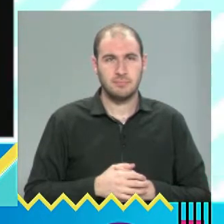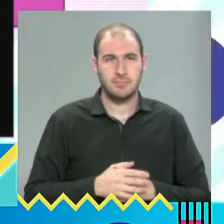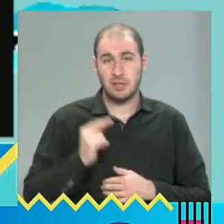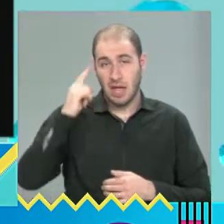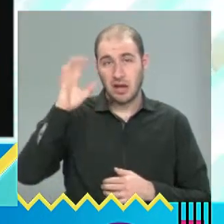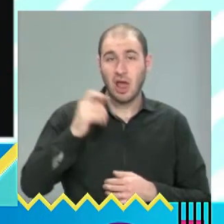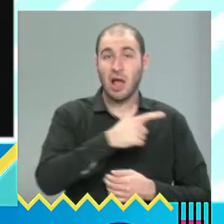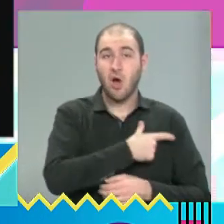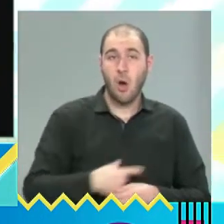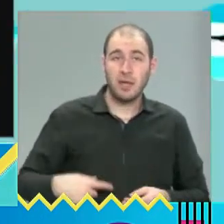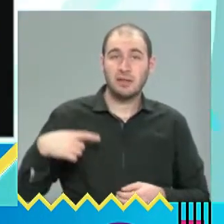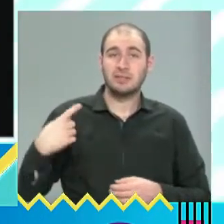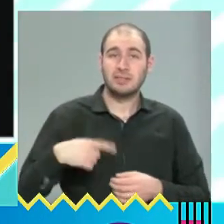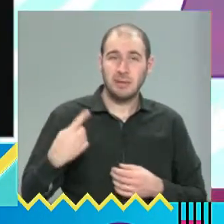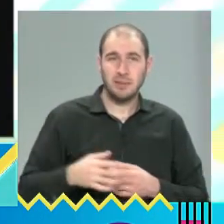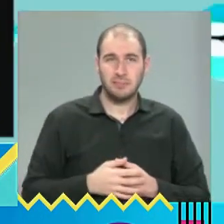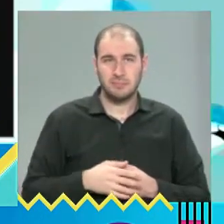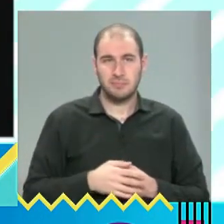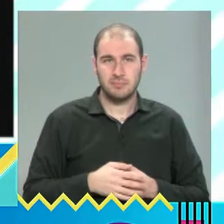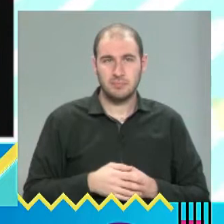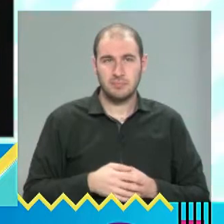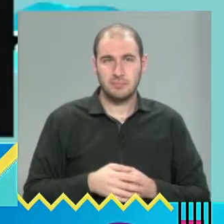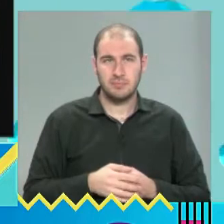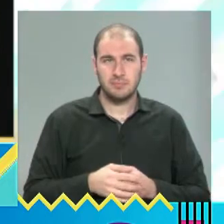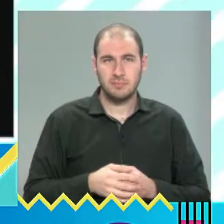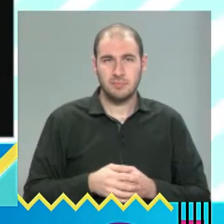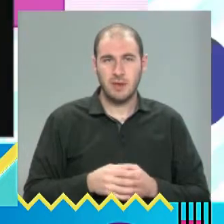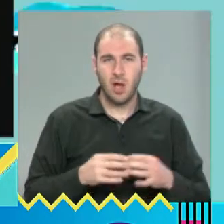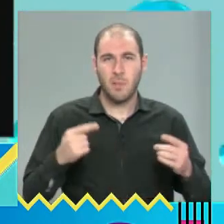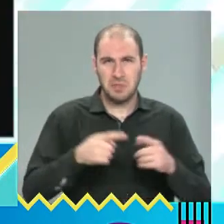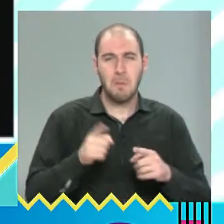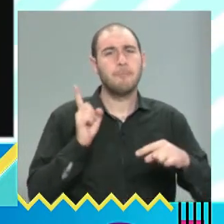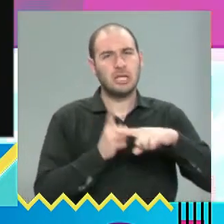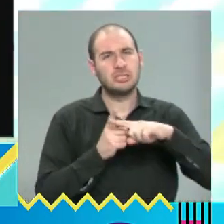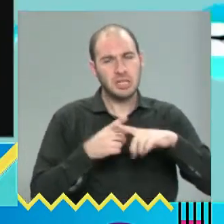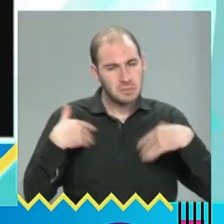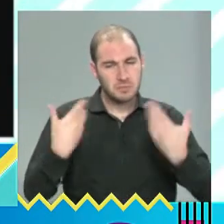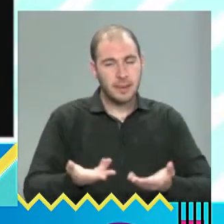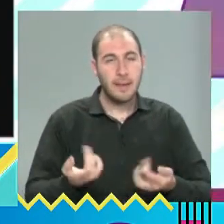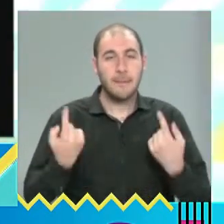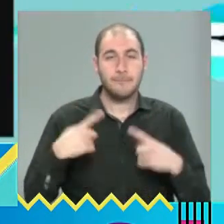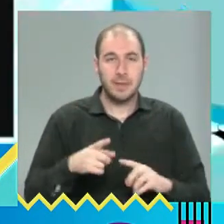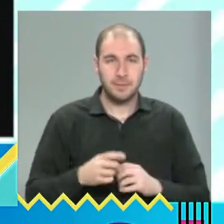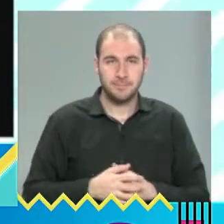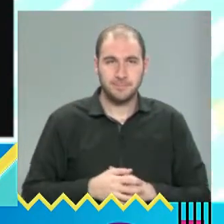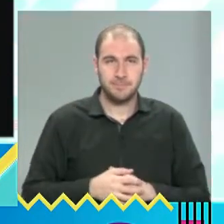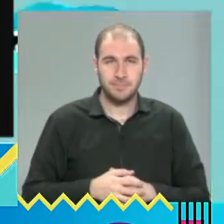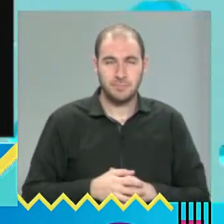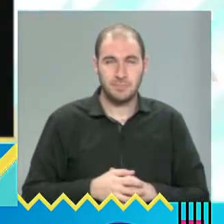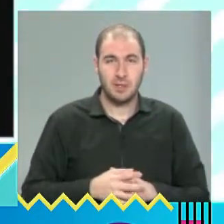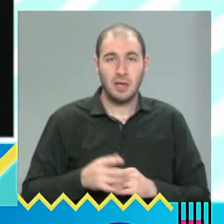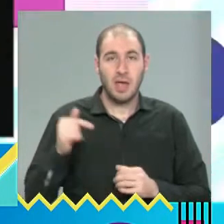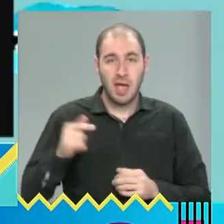Acordate que el gobierno siempre tiende a ser optimista. Lo que pasa que, bueno, claro, así se